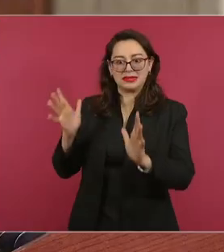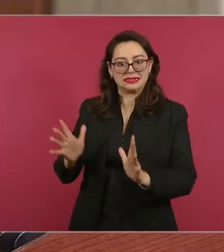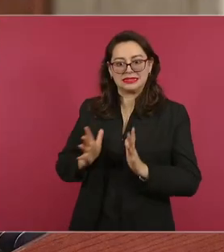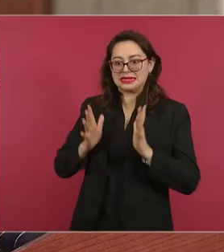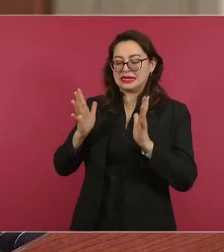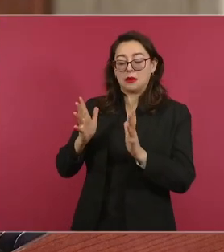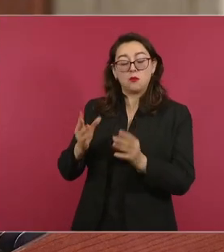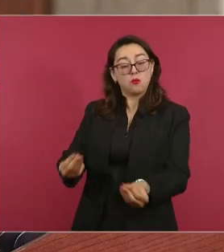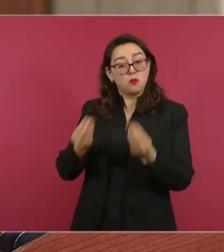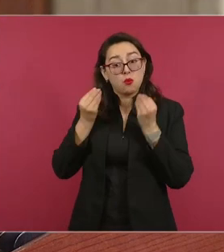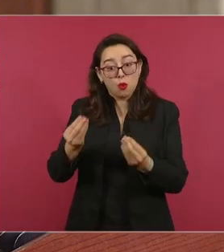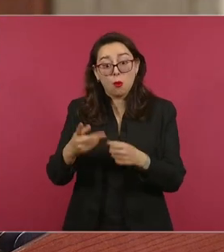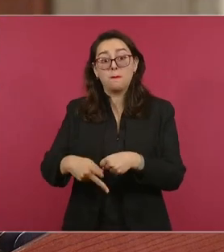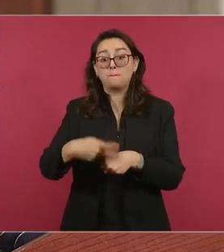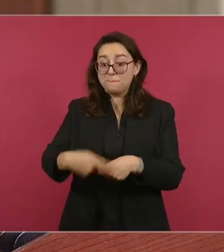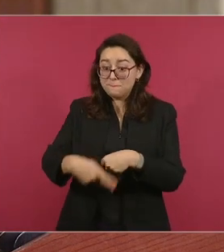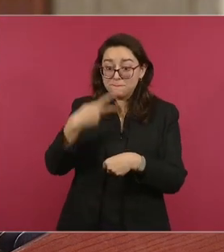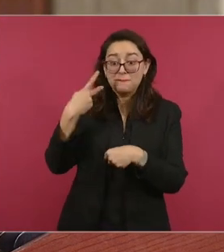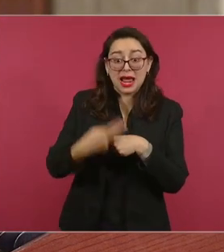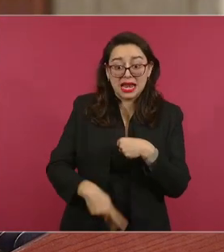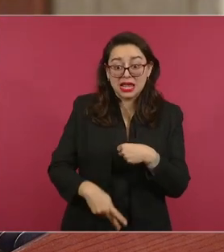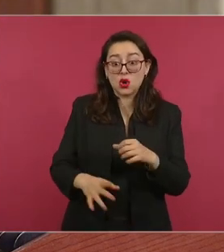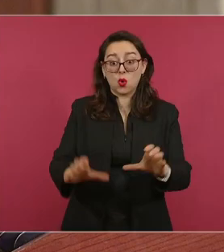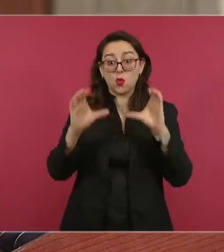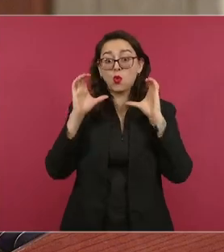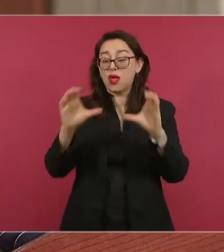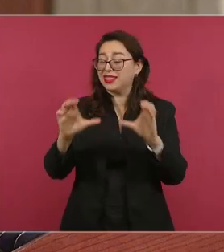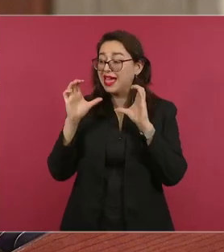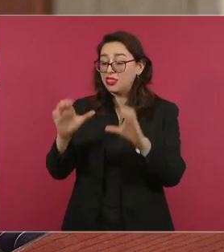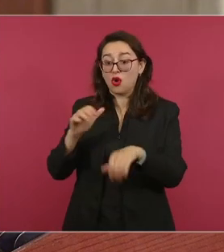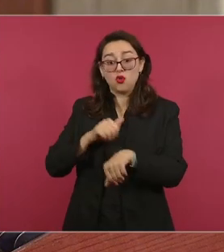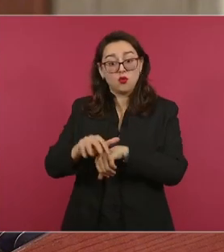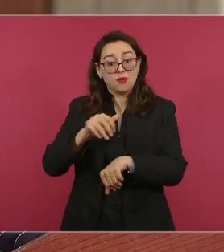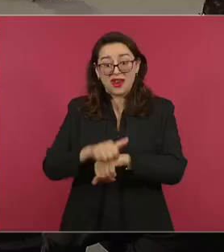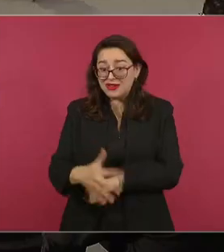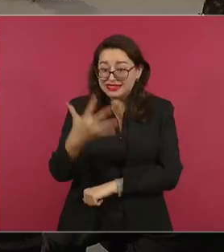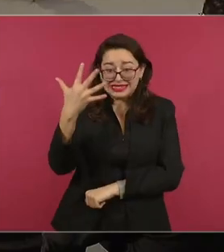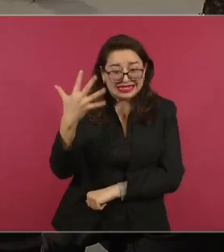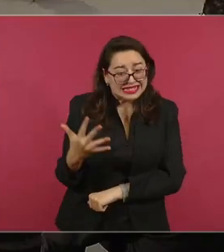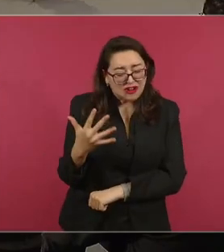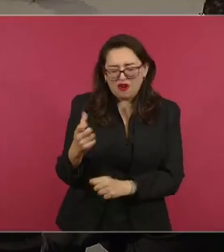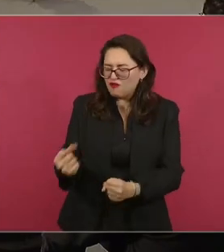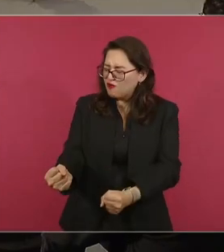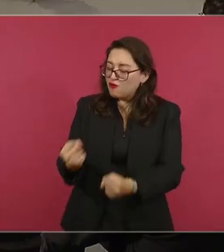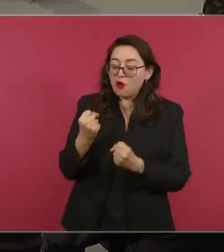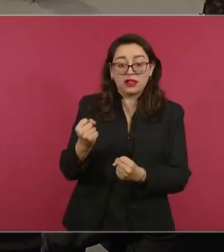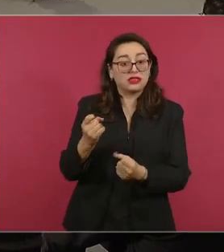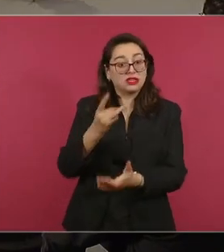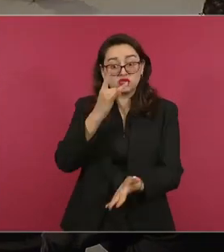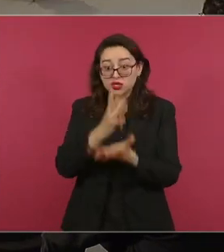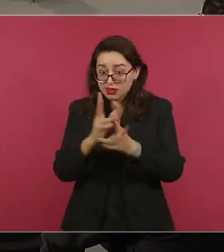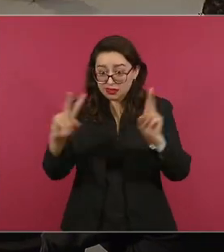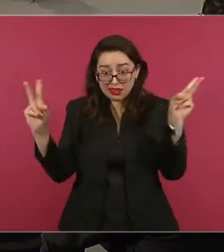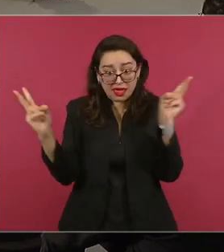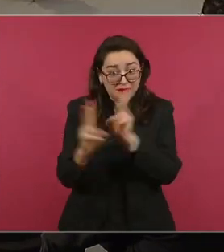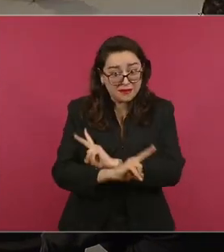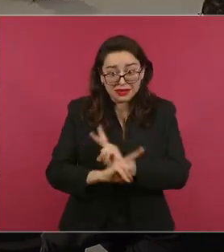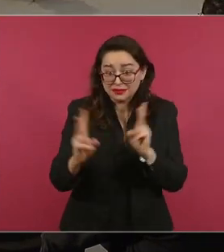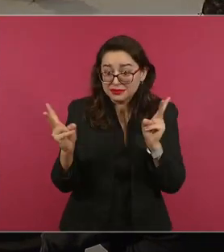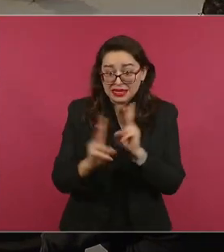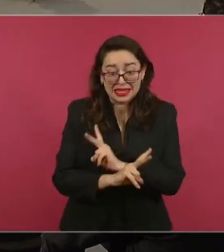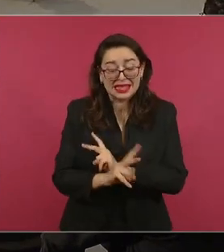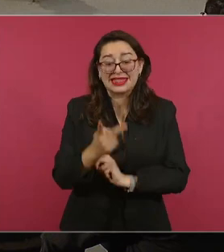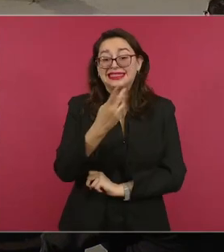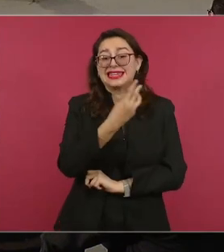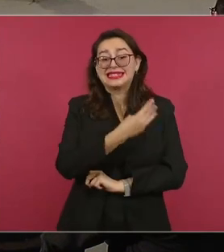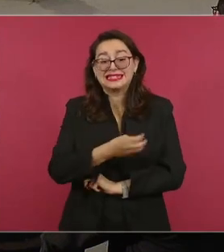sumamente peligroso, un huracán de mucha potencia, de mucho poder, y no solamente es el viento, los que veíamos, ráfagas de